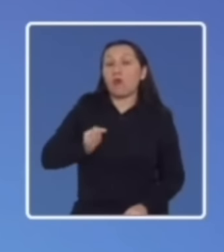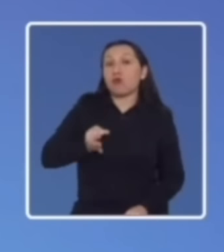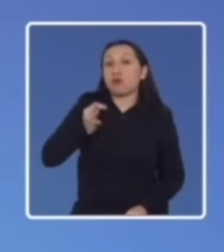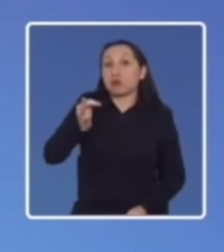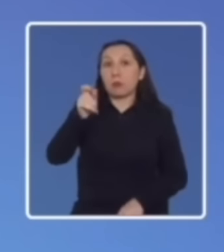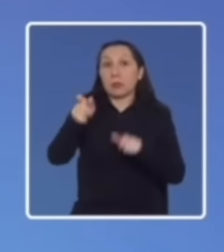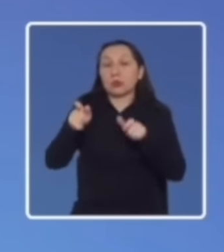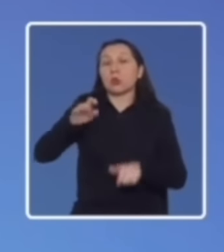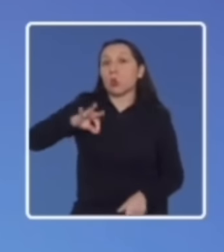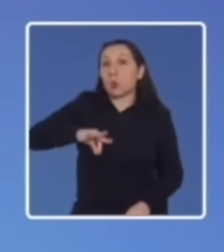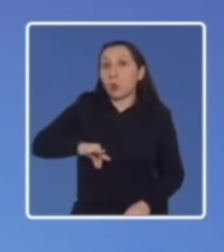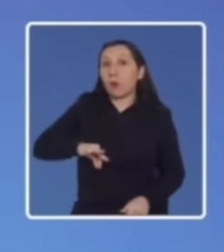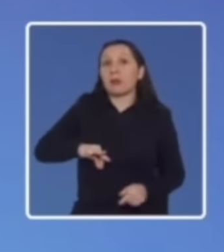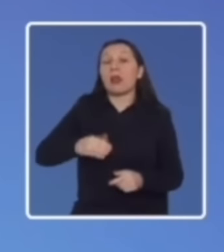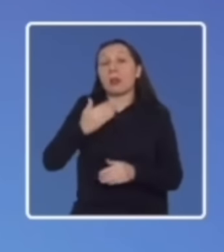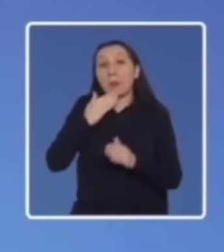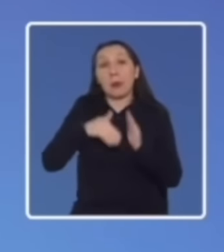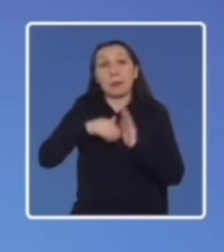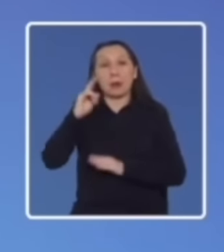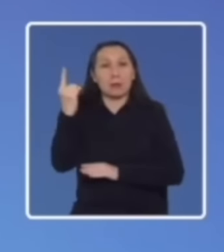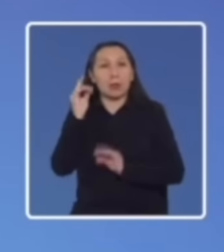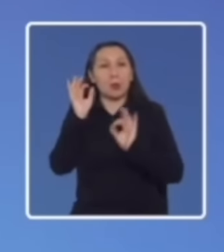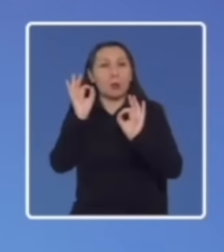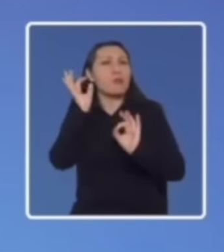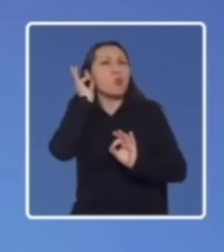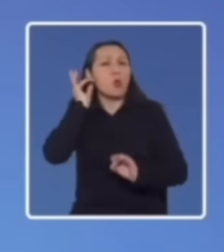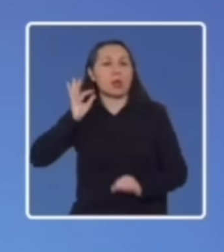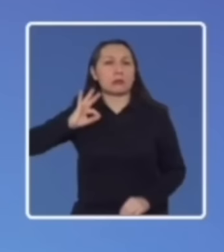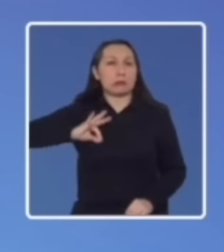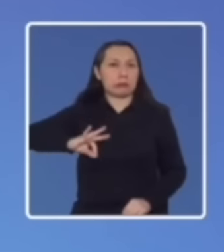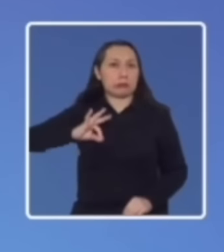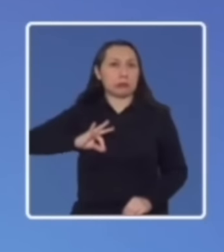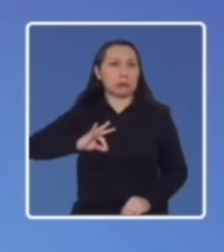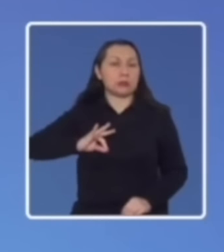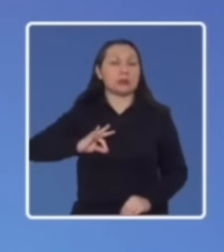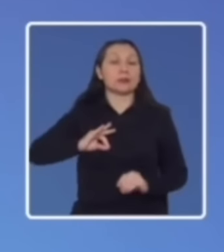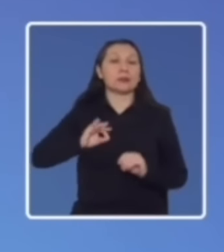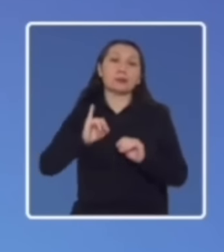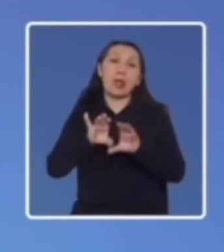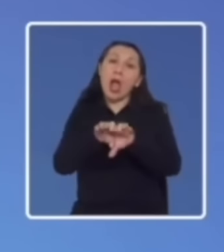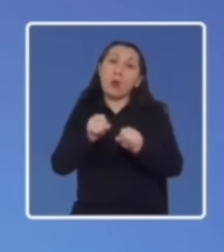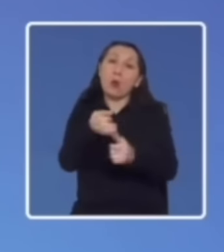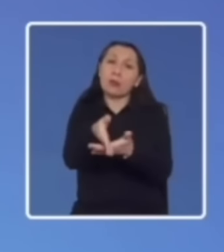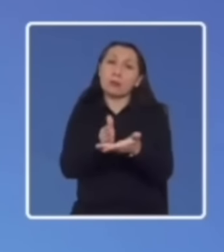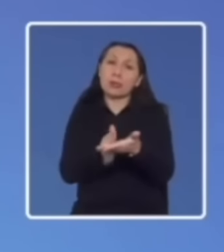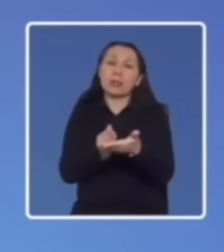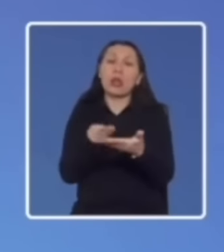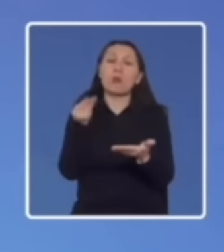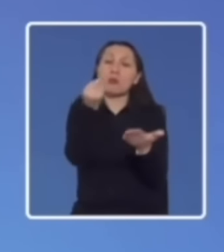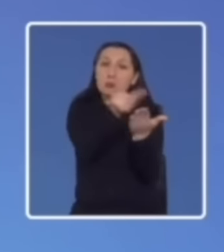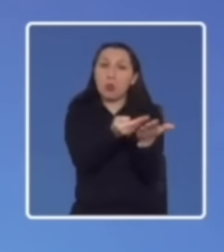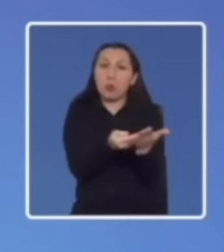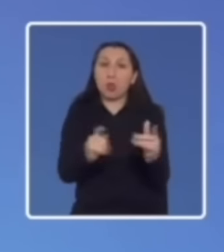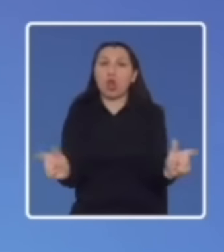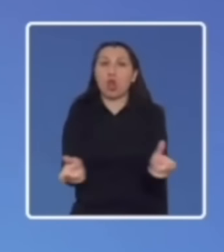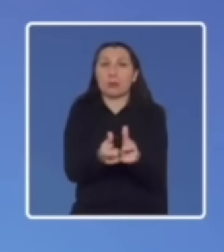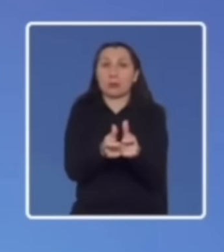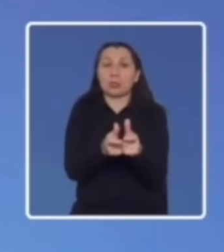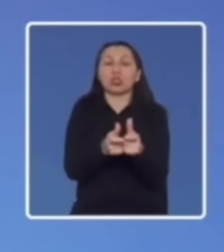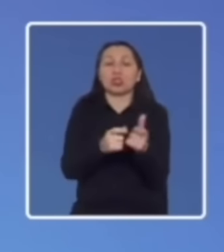jubilados y en particular para las mujeres pensionadas La verdad es que tenemos un acuerdo parcial que propuso algunos temas la comisión